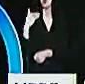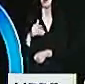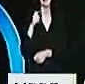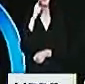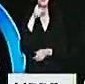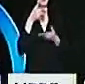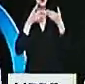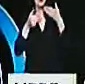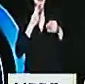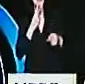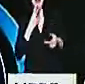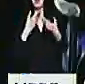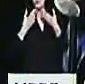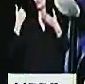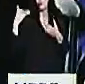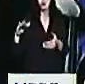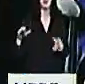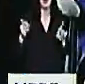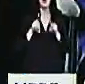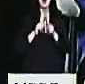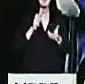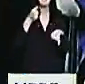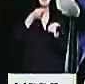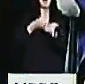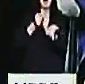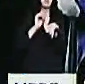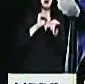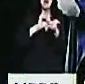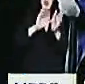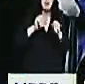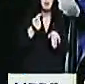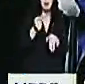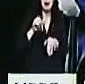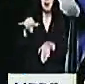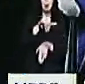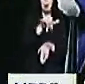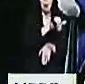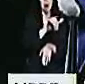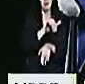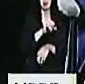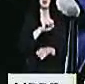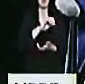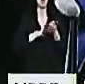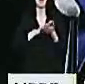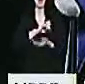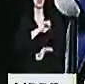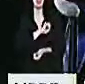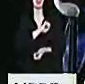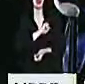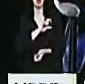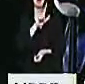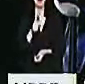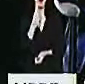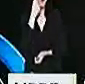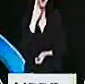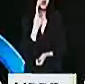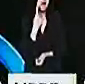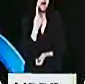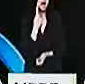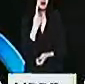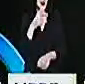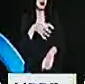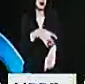compres pagues exactamente lo mismo uh-huh. y haciendo esa inversión también para achicar los tiempos y que si Santiago te demora un día al resto de Chile te demore dos,